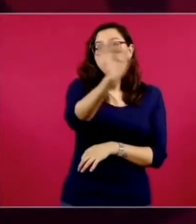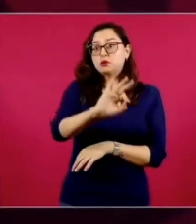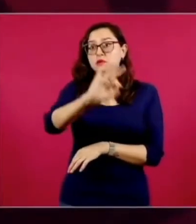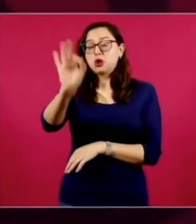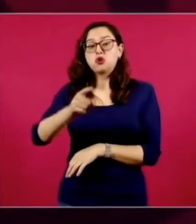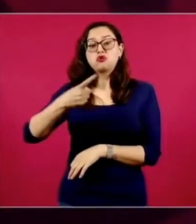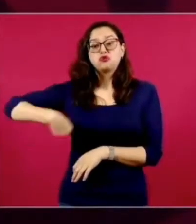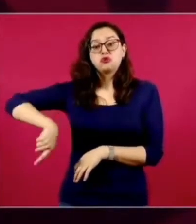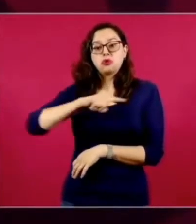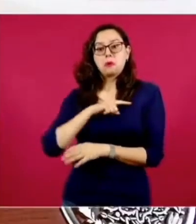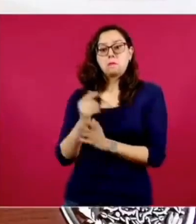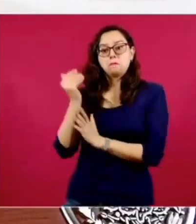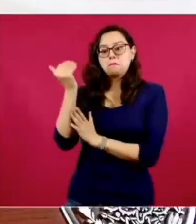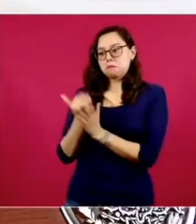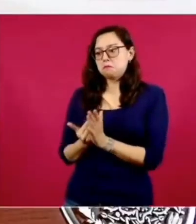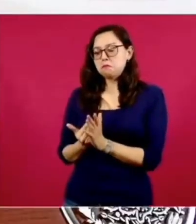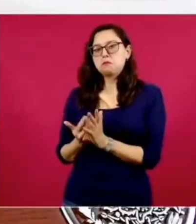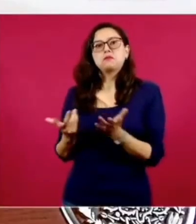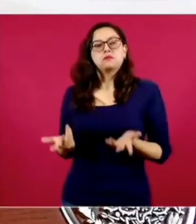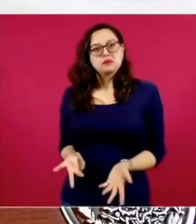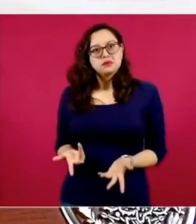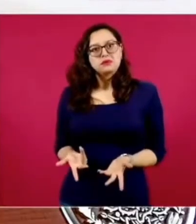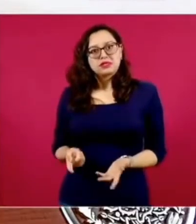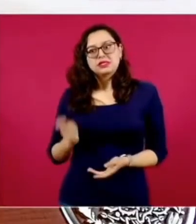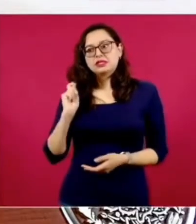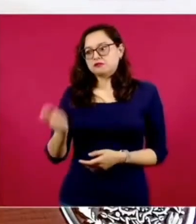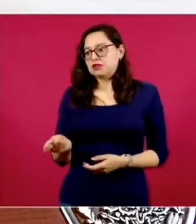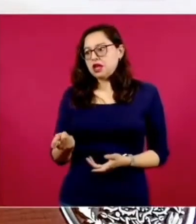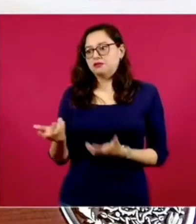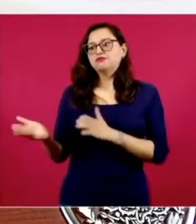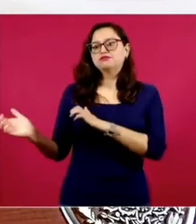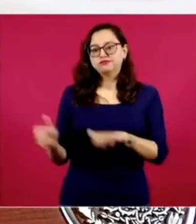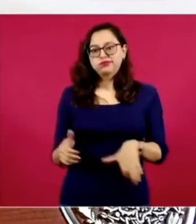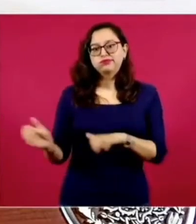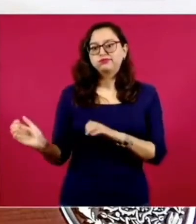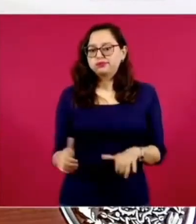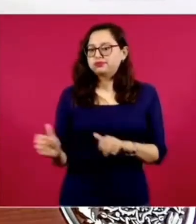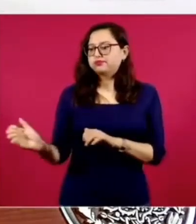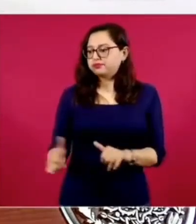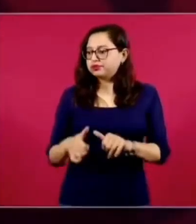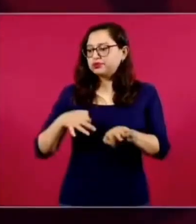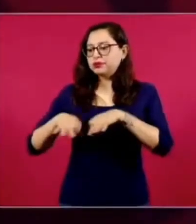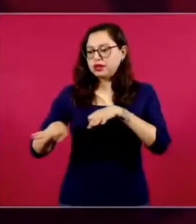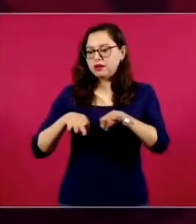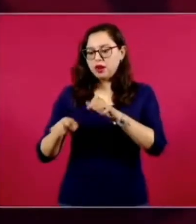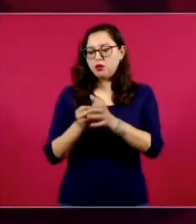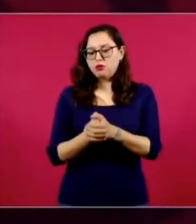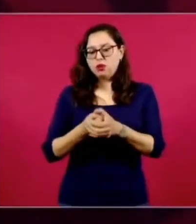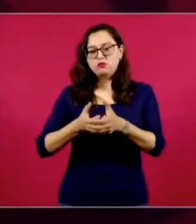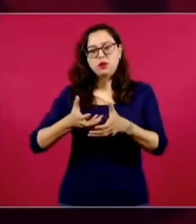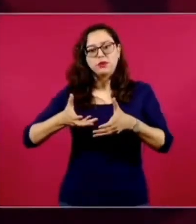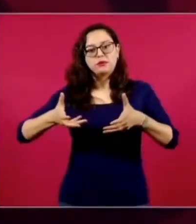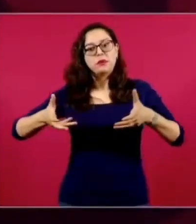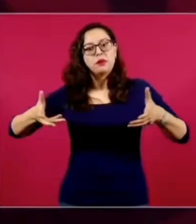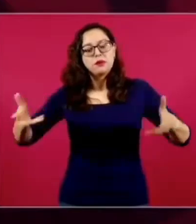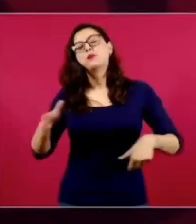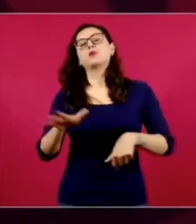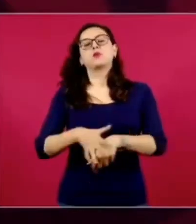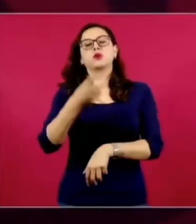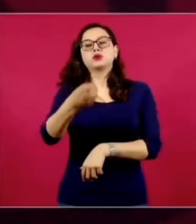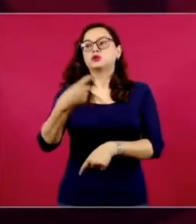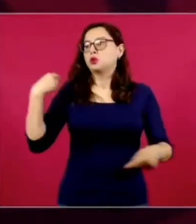pleno. Y eso lo hemos logrado con la política económica que hemos